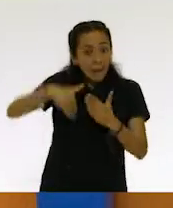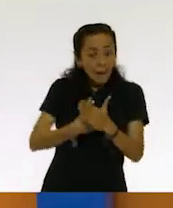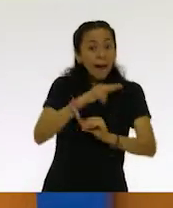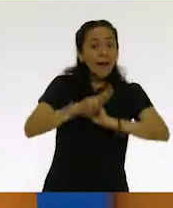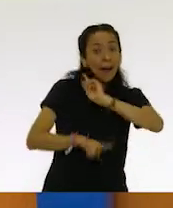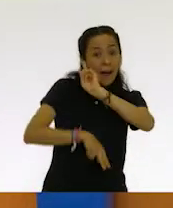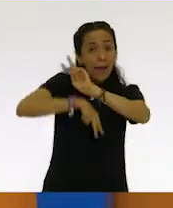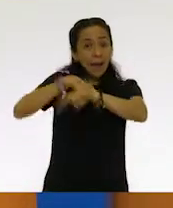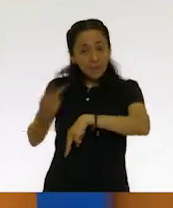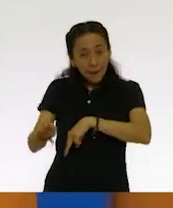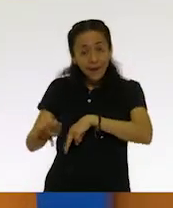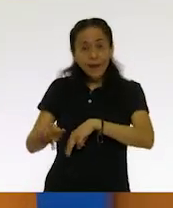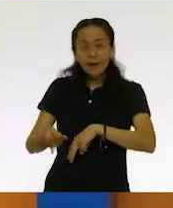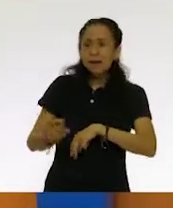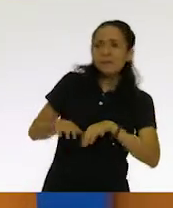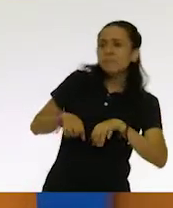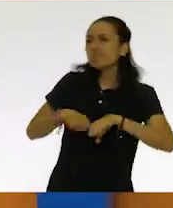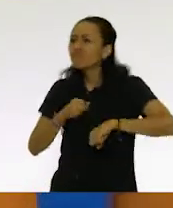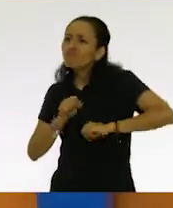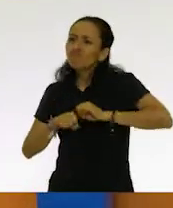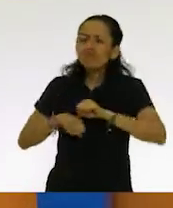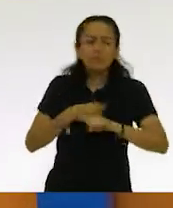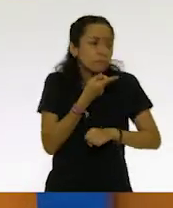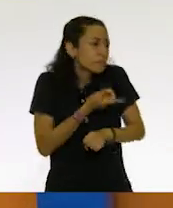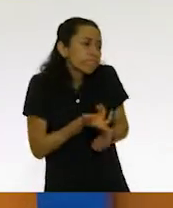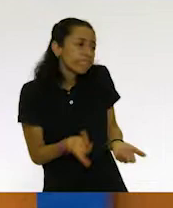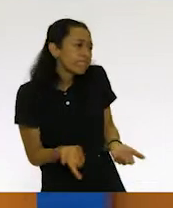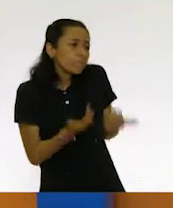grupo de 10 ovejas, que ella solo tiene